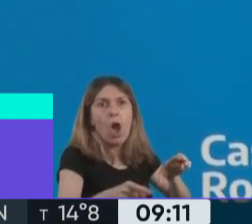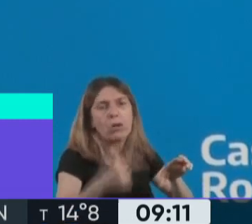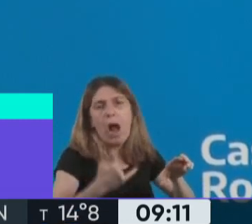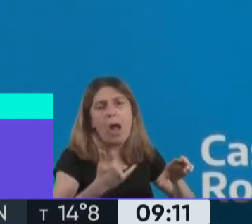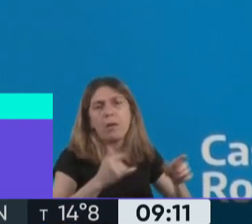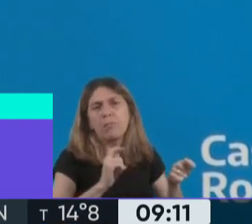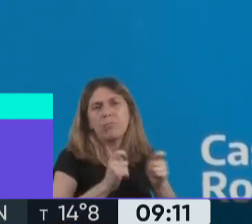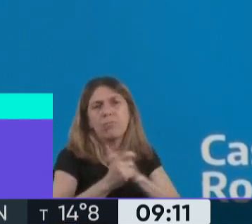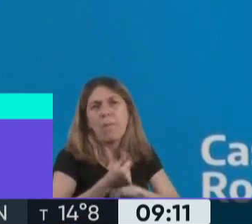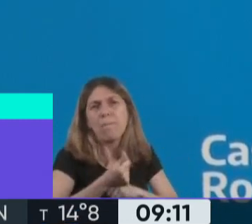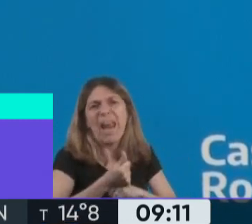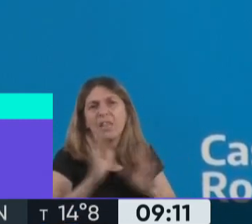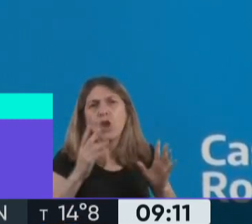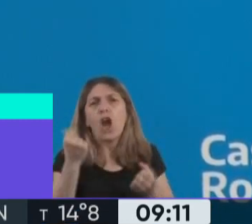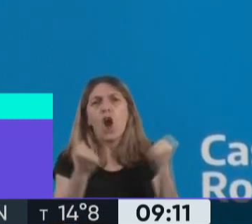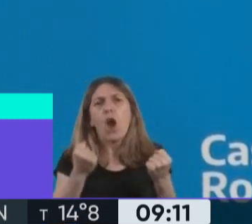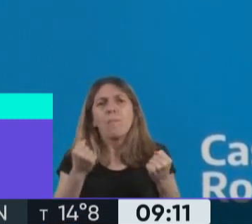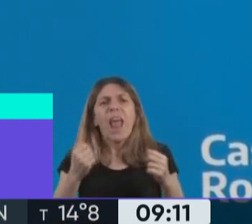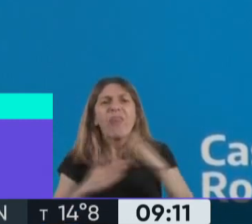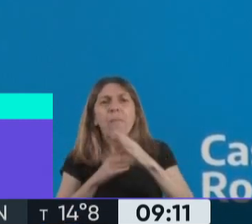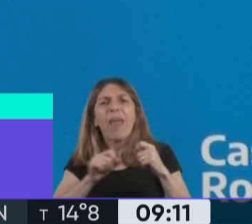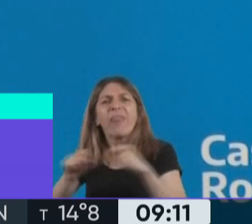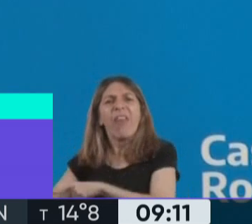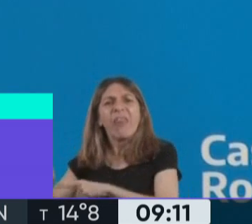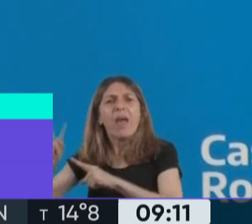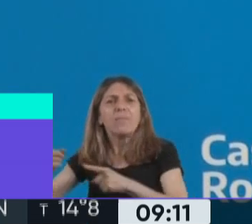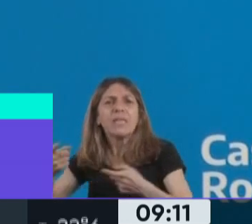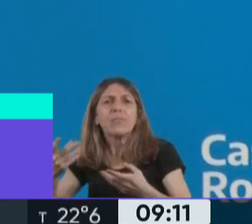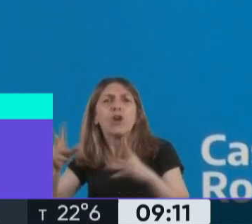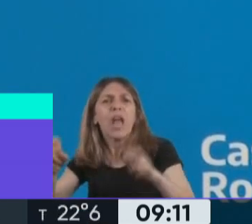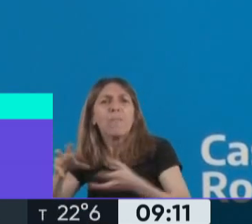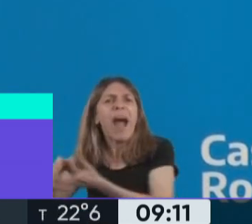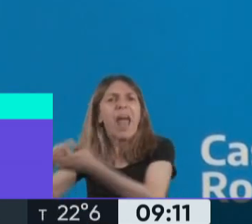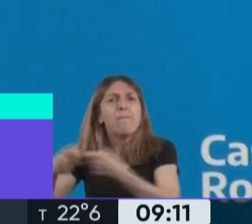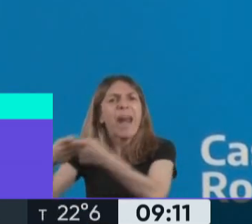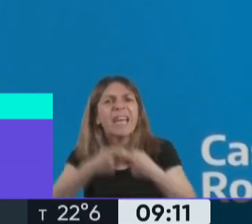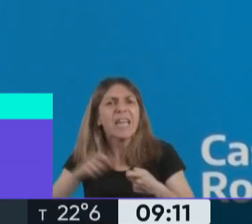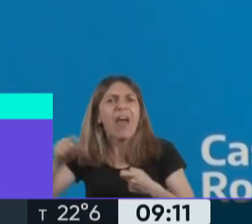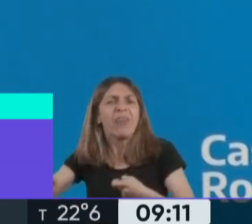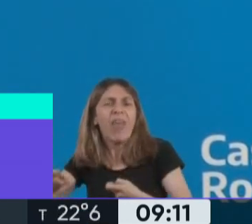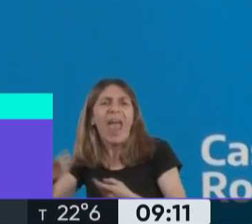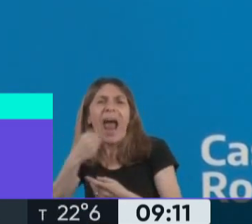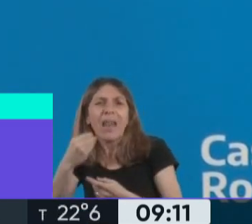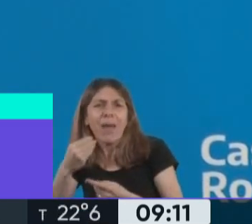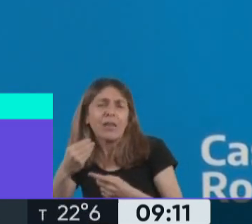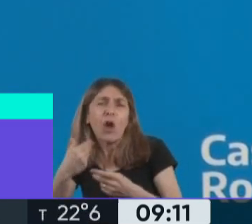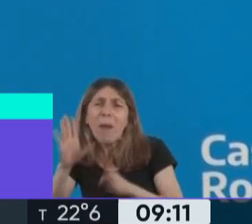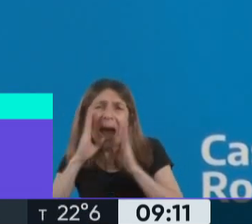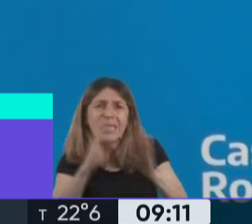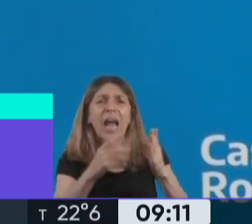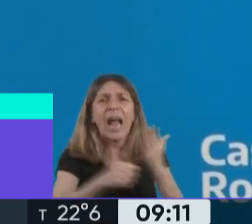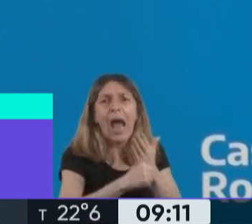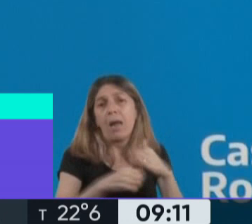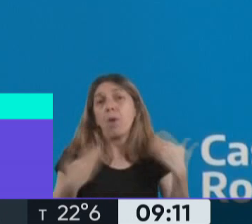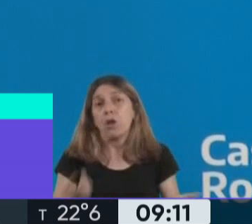en una economía marcada por los oligopolios, sobre todo en el sector alimentario y sobre todo, por supuesto, en el sector de la carne. Entonces, cuando